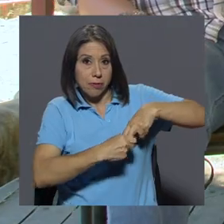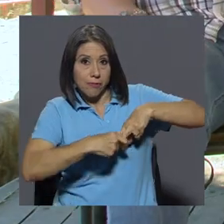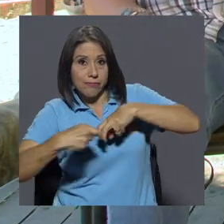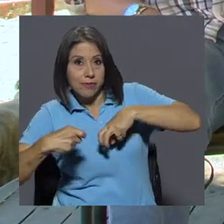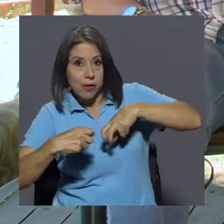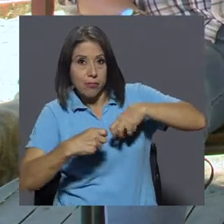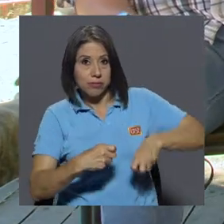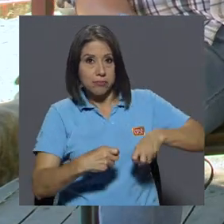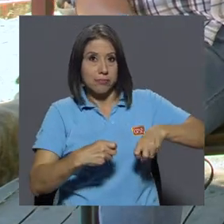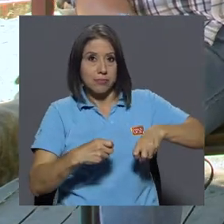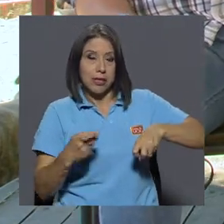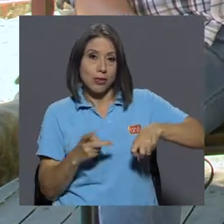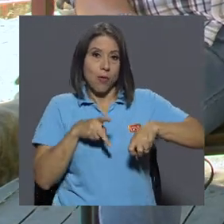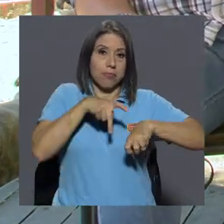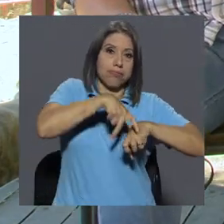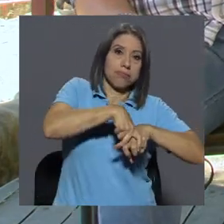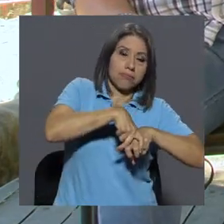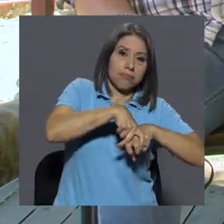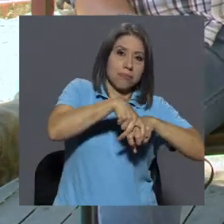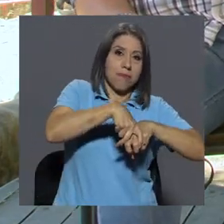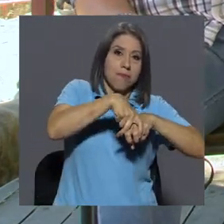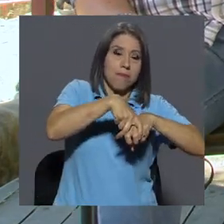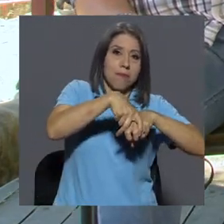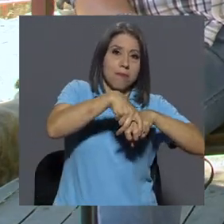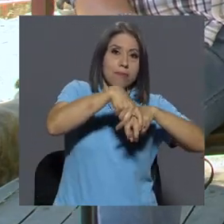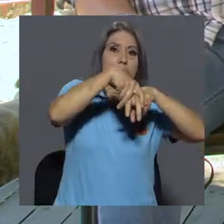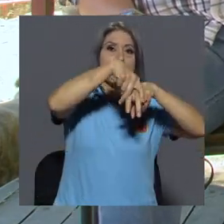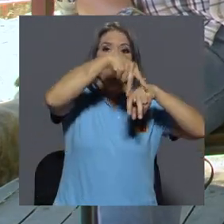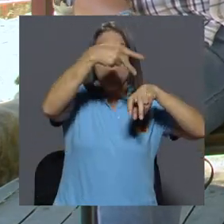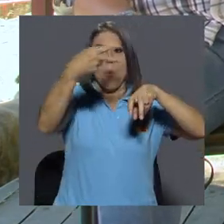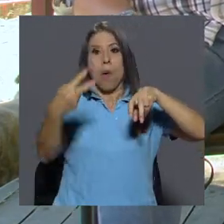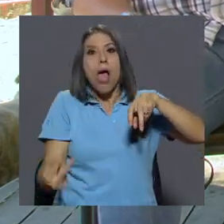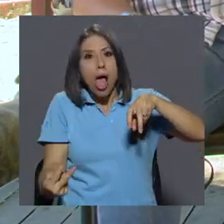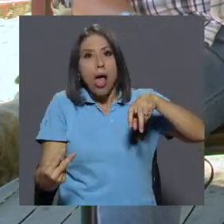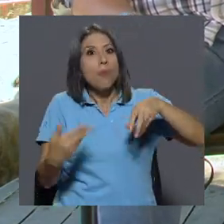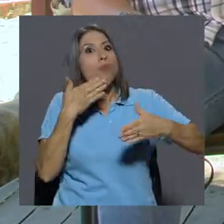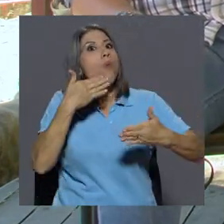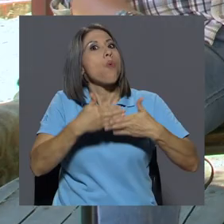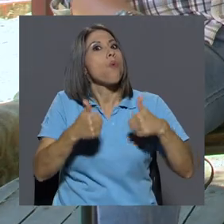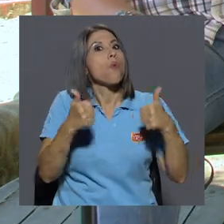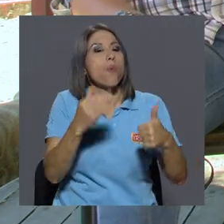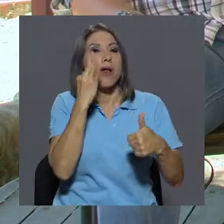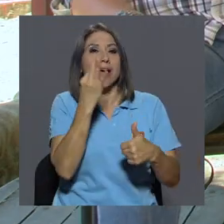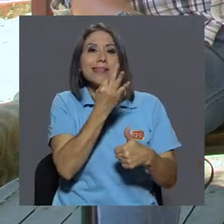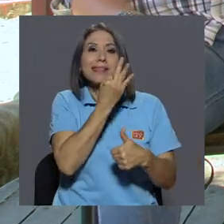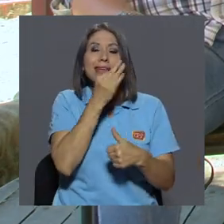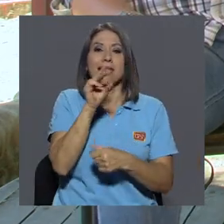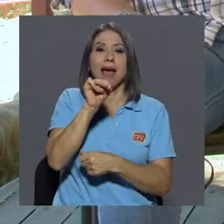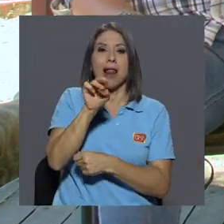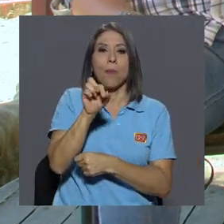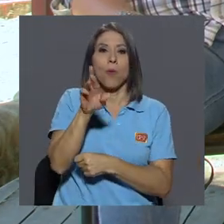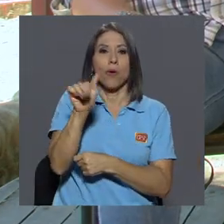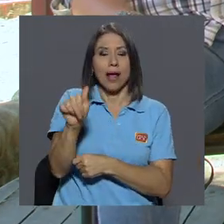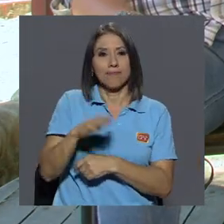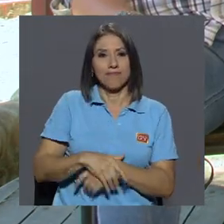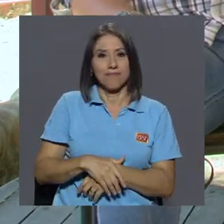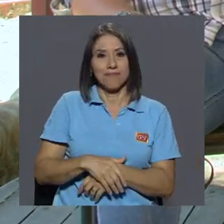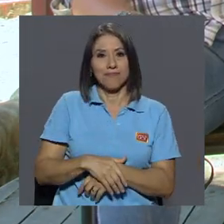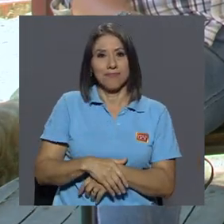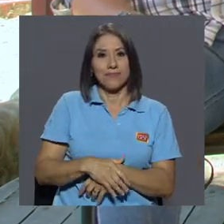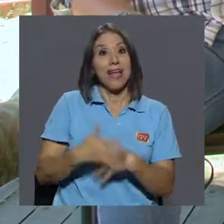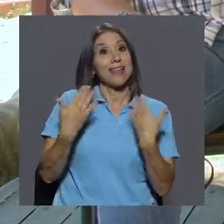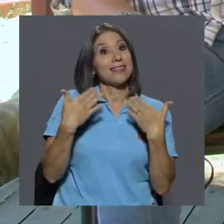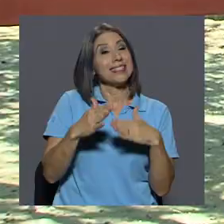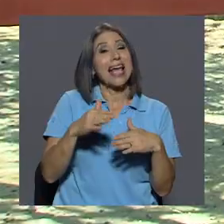Llegué, me monté y el toro me agotó. Muy bueno el toro de la Hacienda La Mora. Se quedó redondero